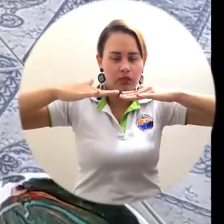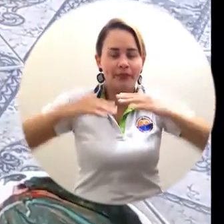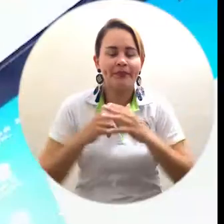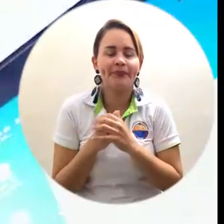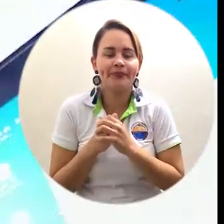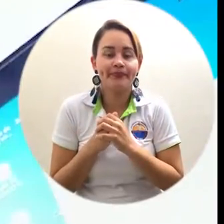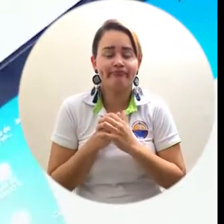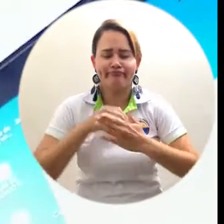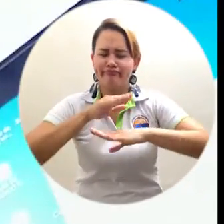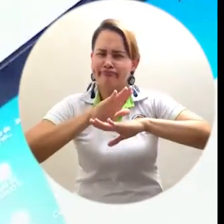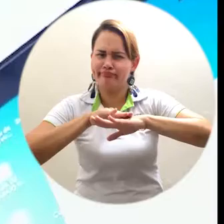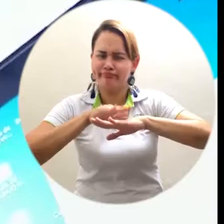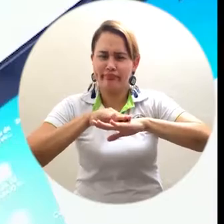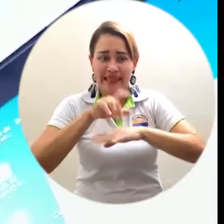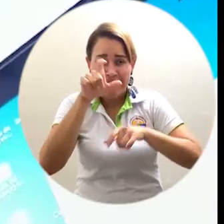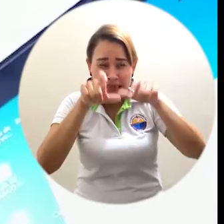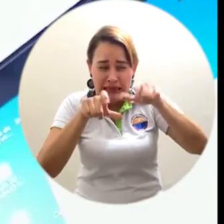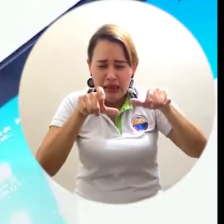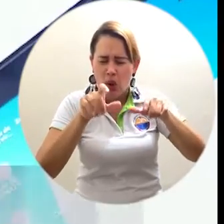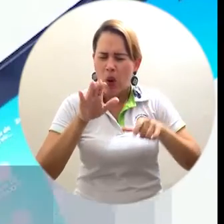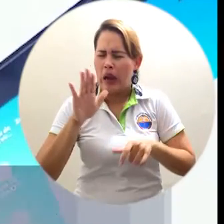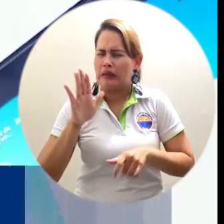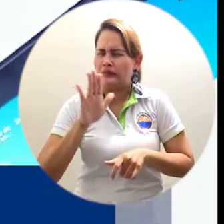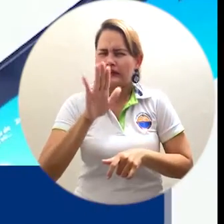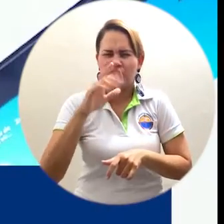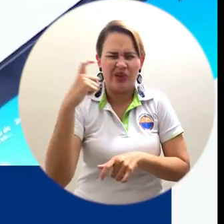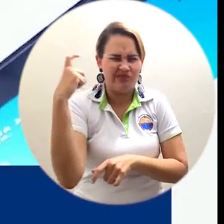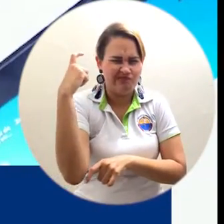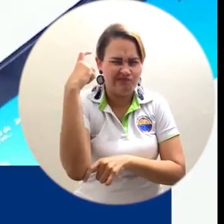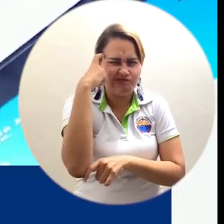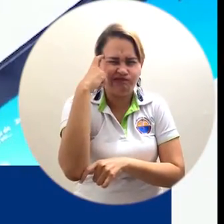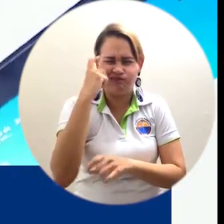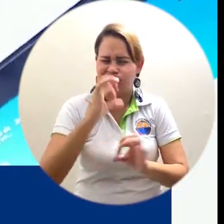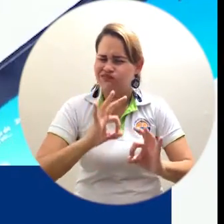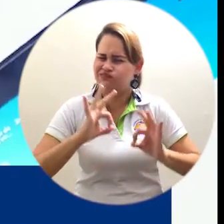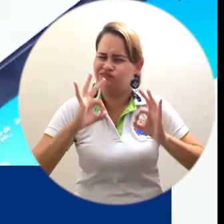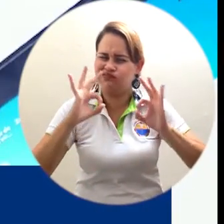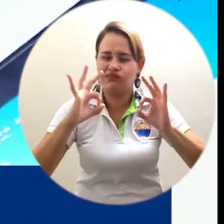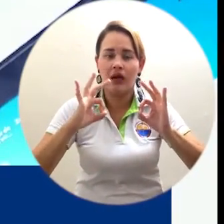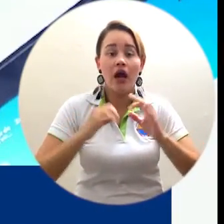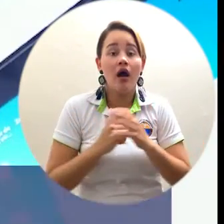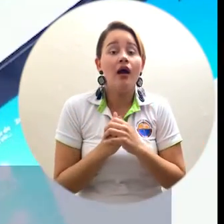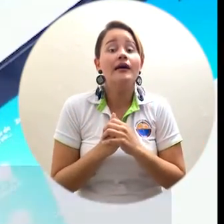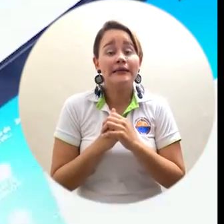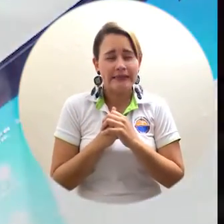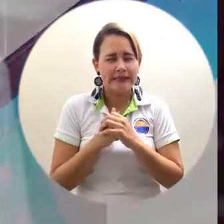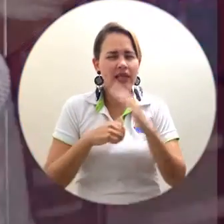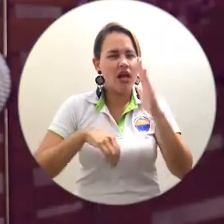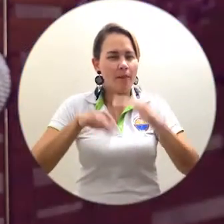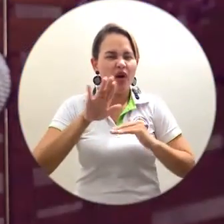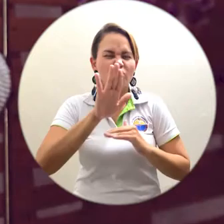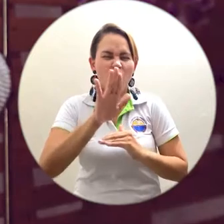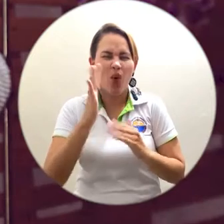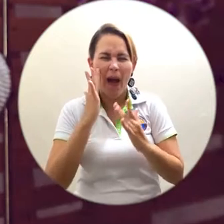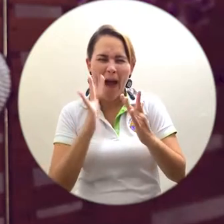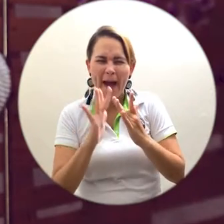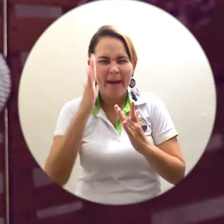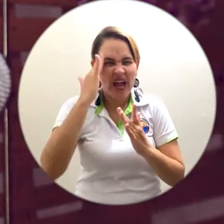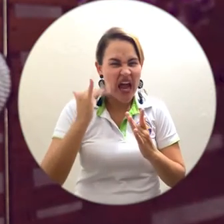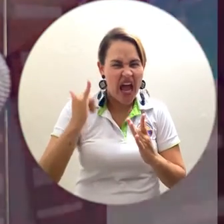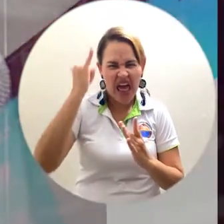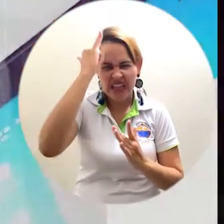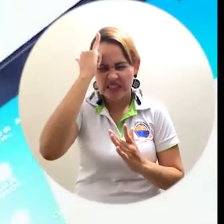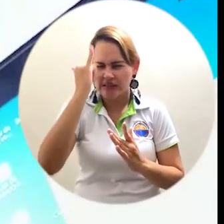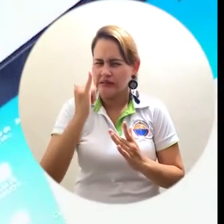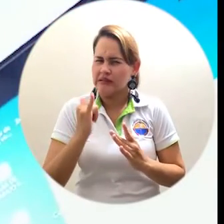condición. Son chicos excepcionales que bien entrenados, con un estilo